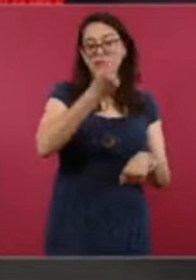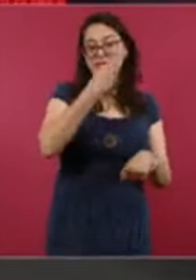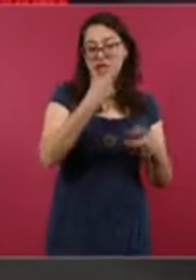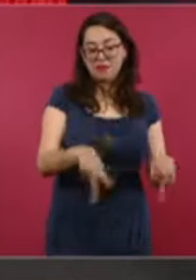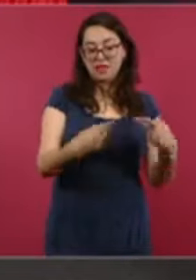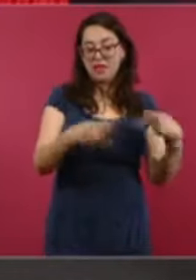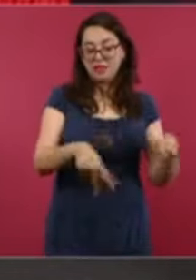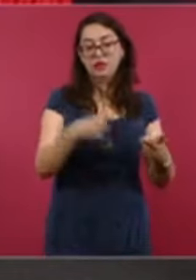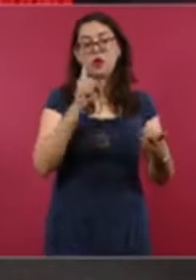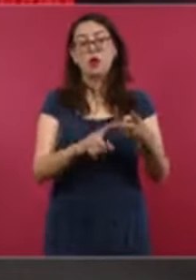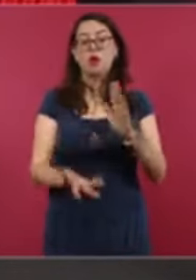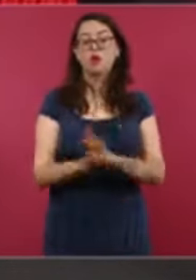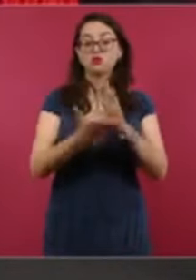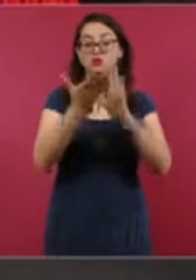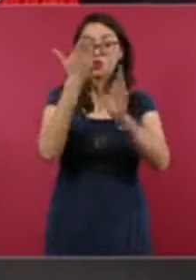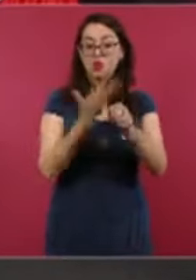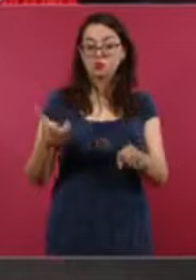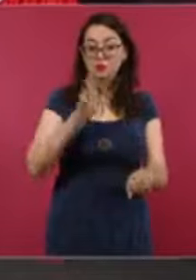de hospitales,